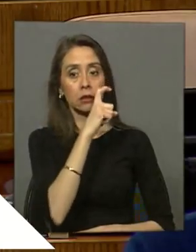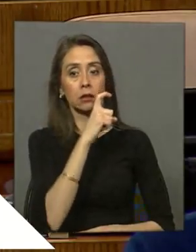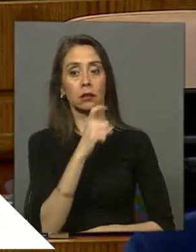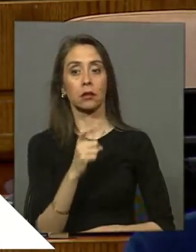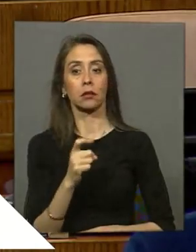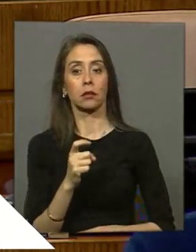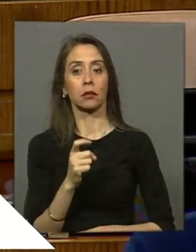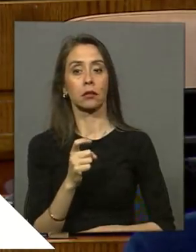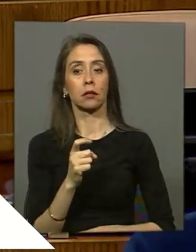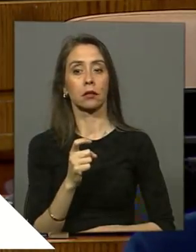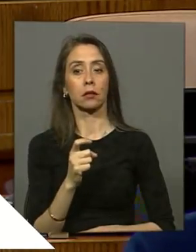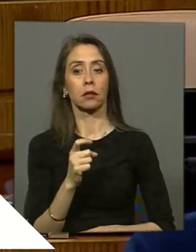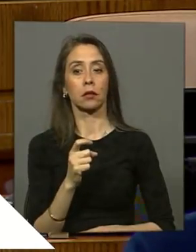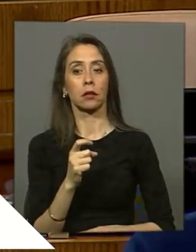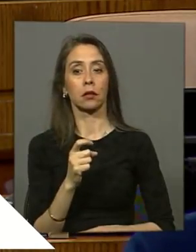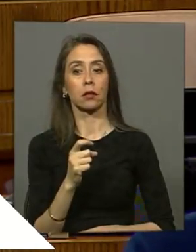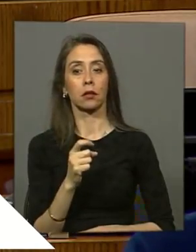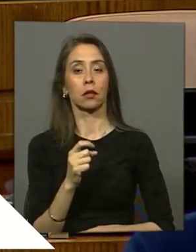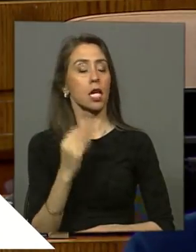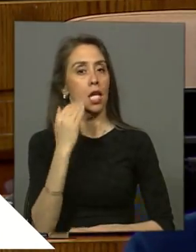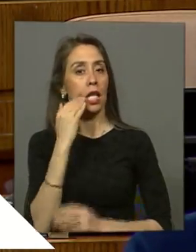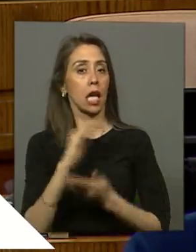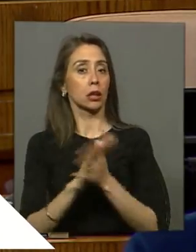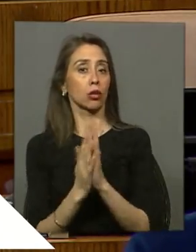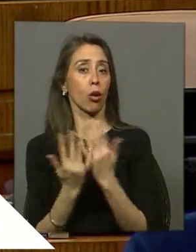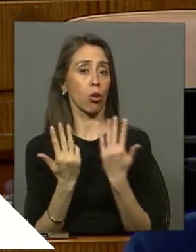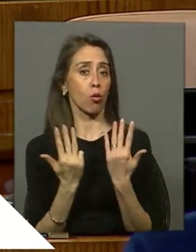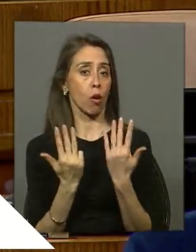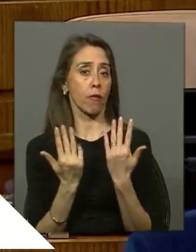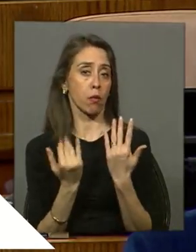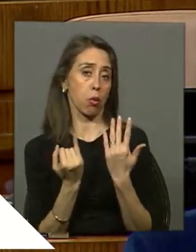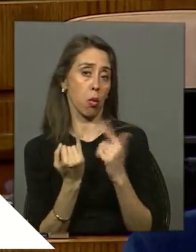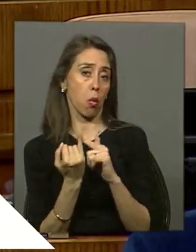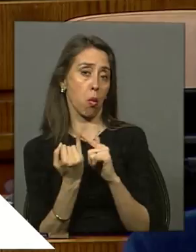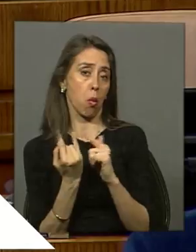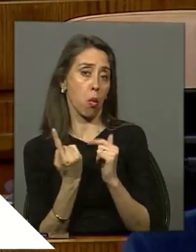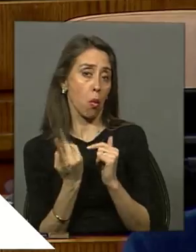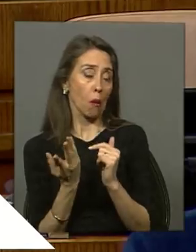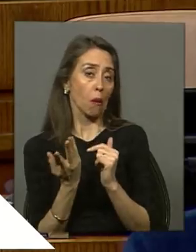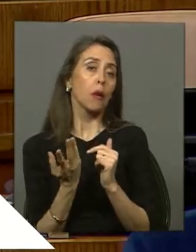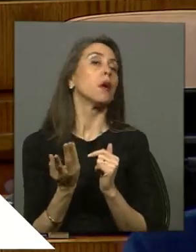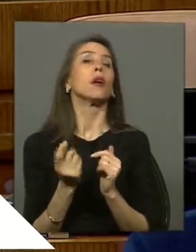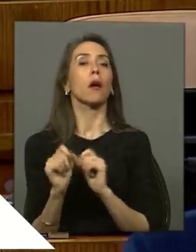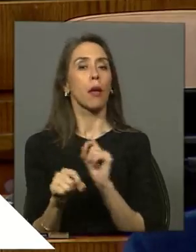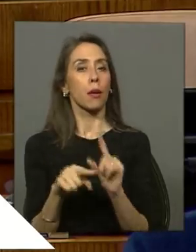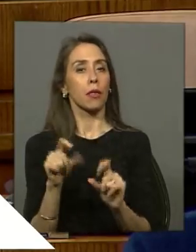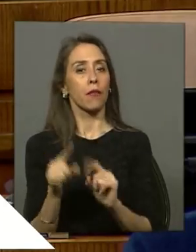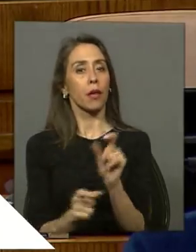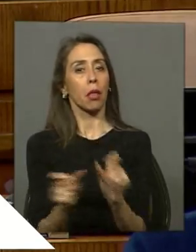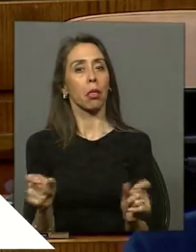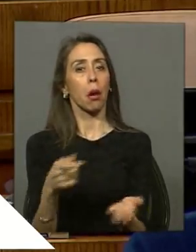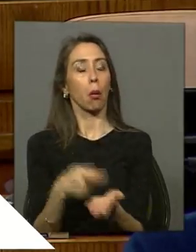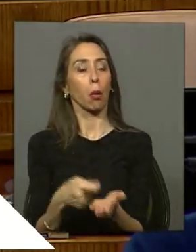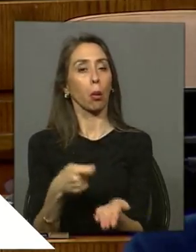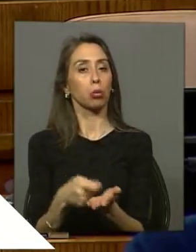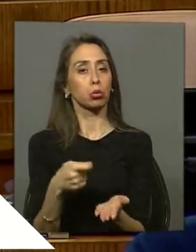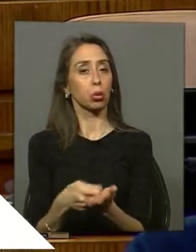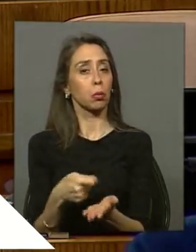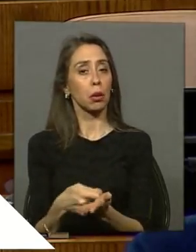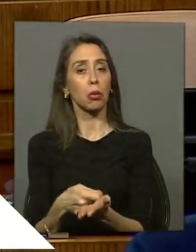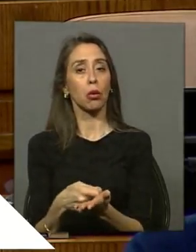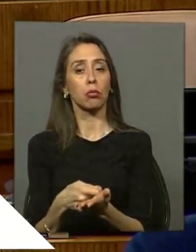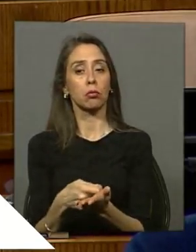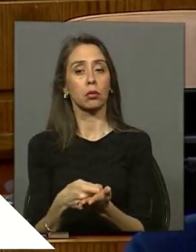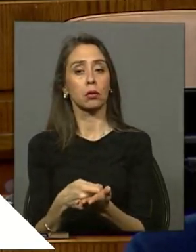o sea prácticamente total y creo que va en la línea correcta de defender a los consumidores sin ningún tipo